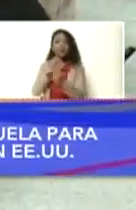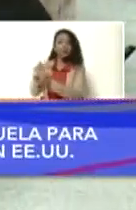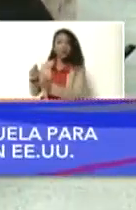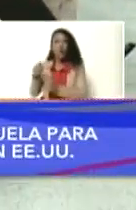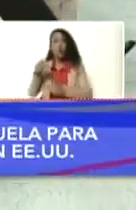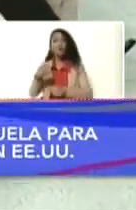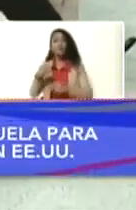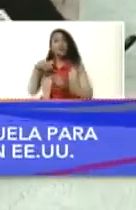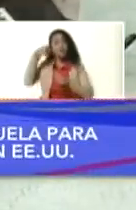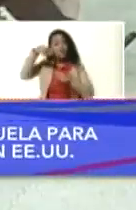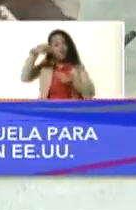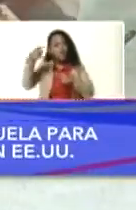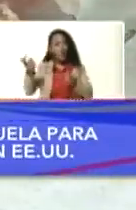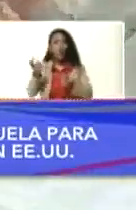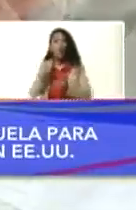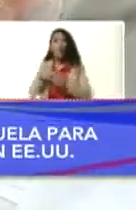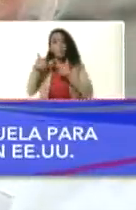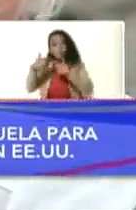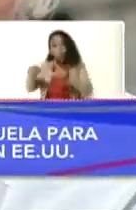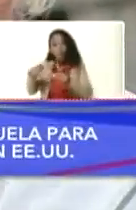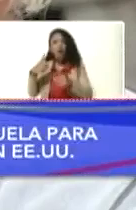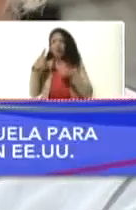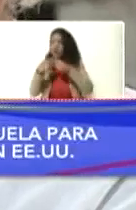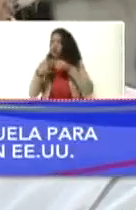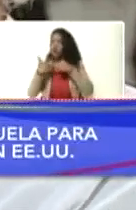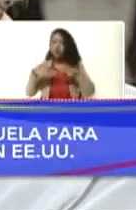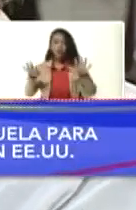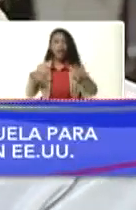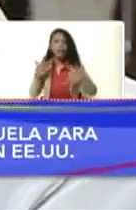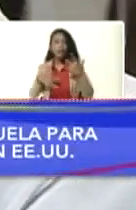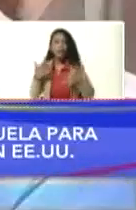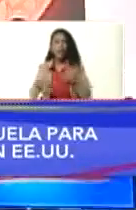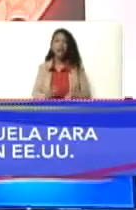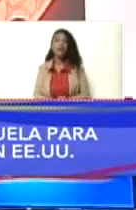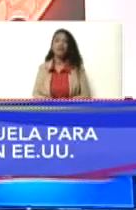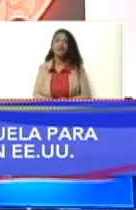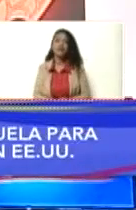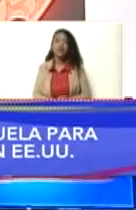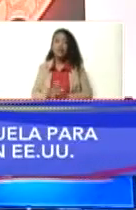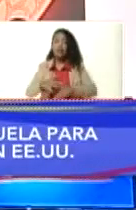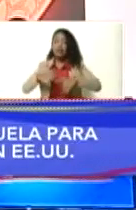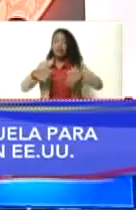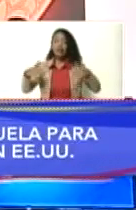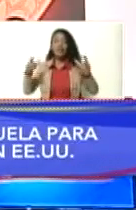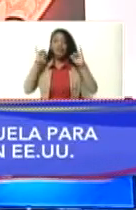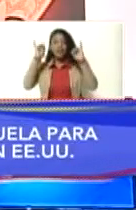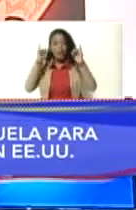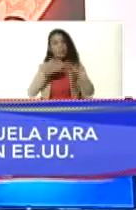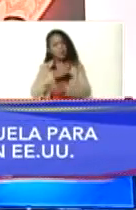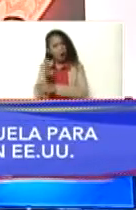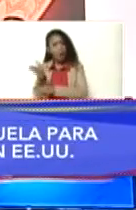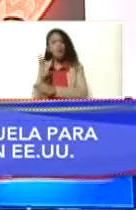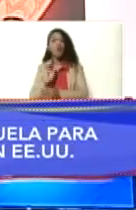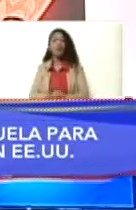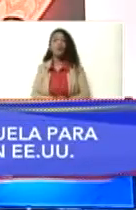significaciones entre las múltiples actividades. Vamos al gran festival.